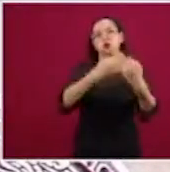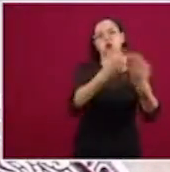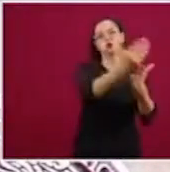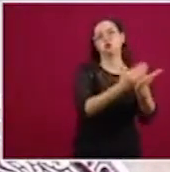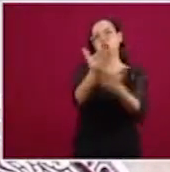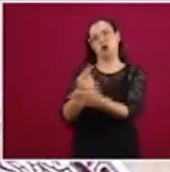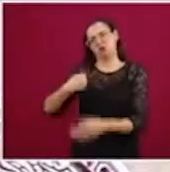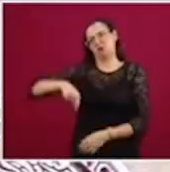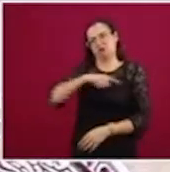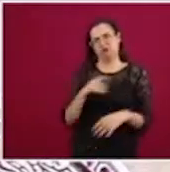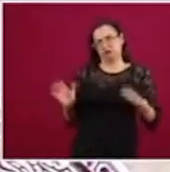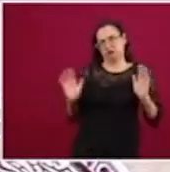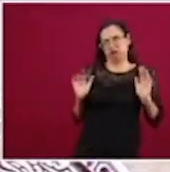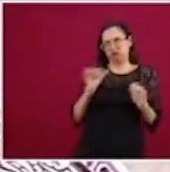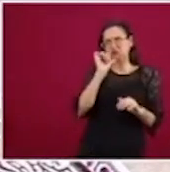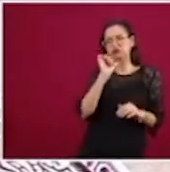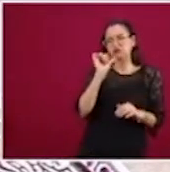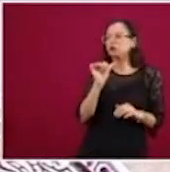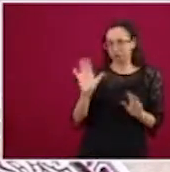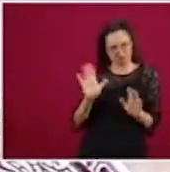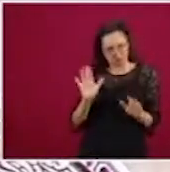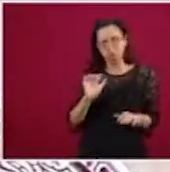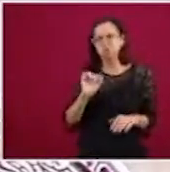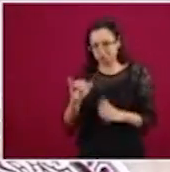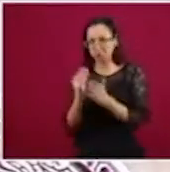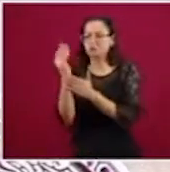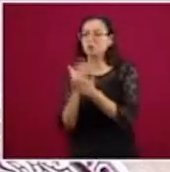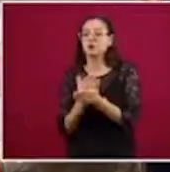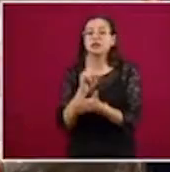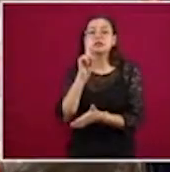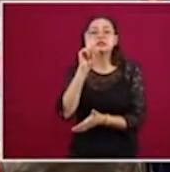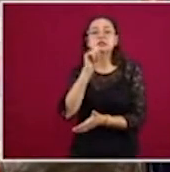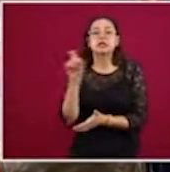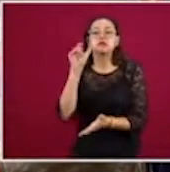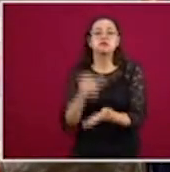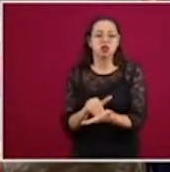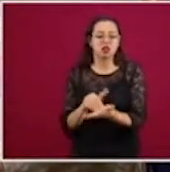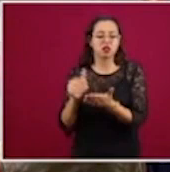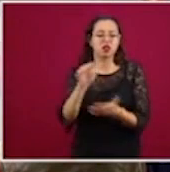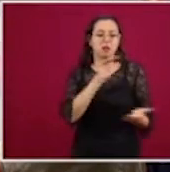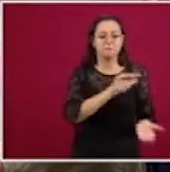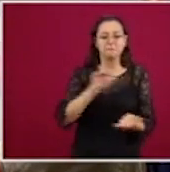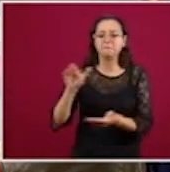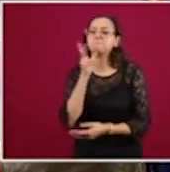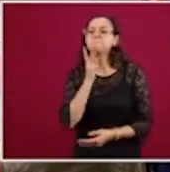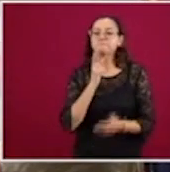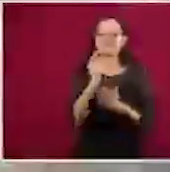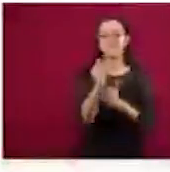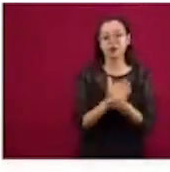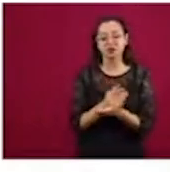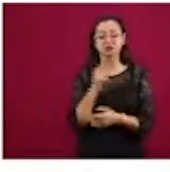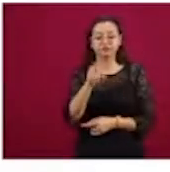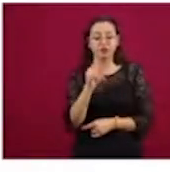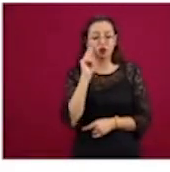actitud y propusimos 100,000 barriles, quedando México, si ustedes ven la tabla